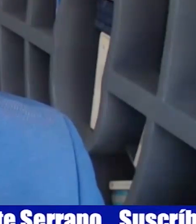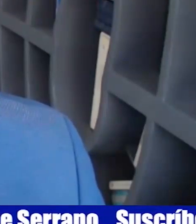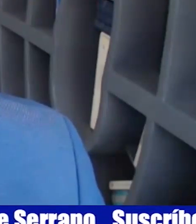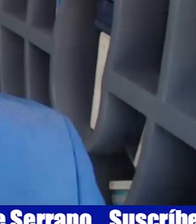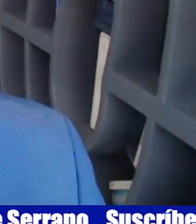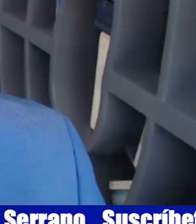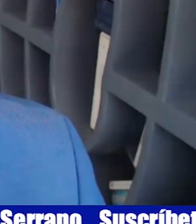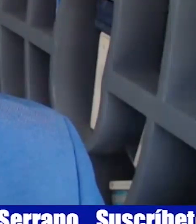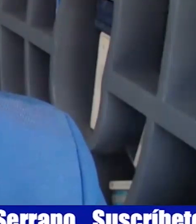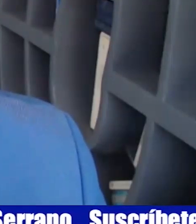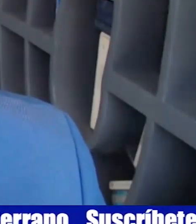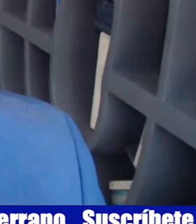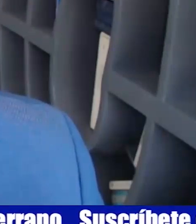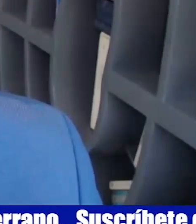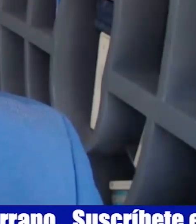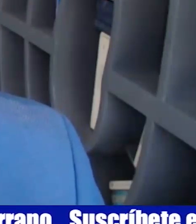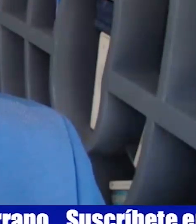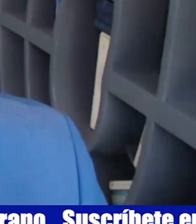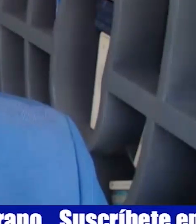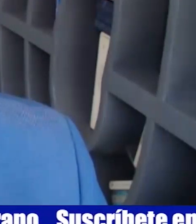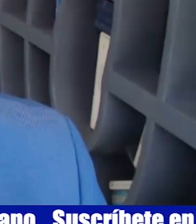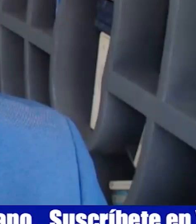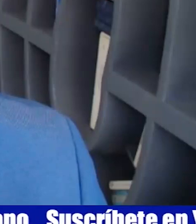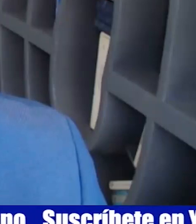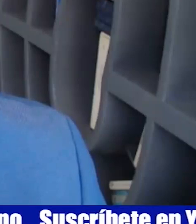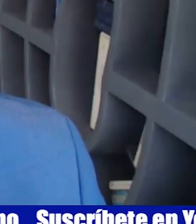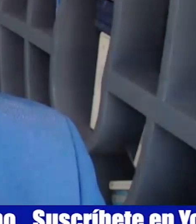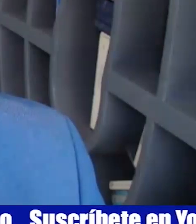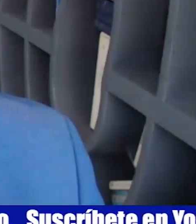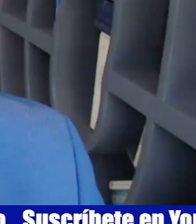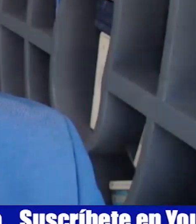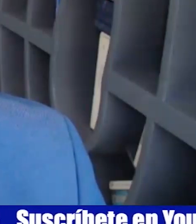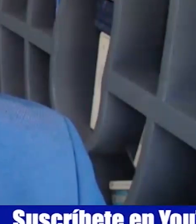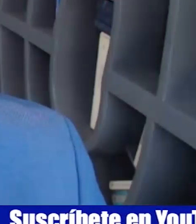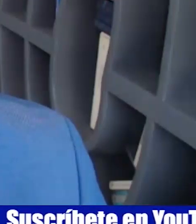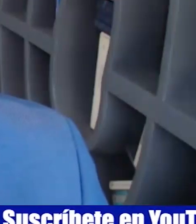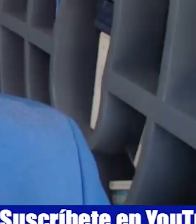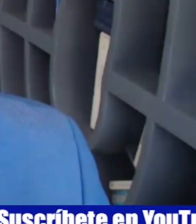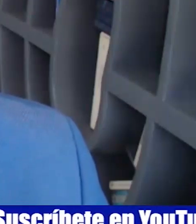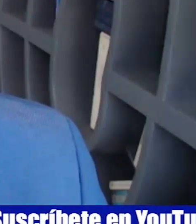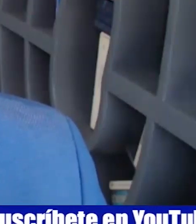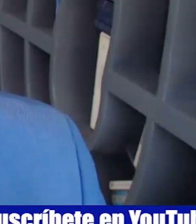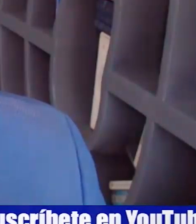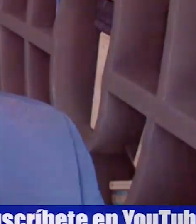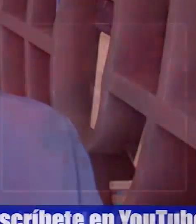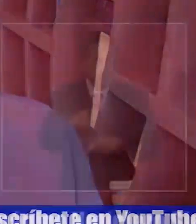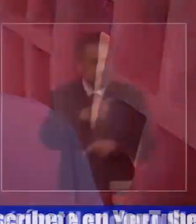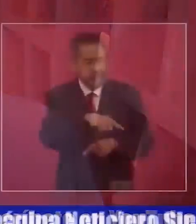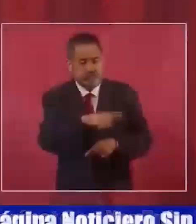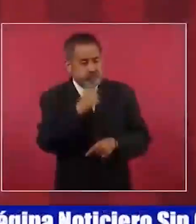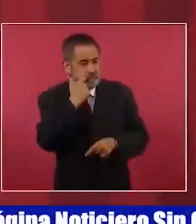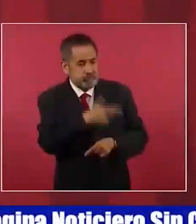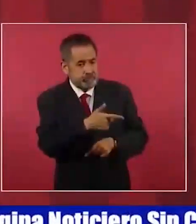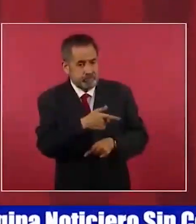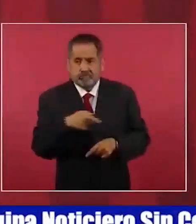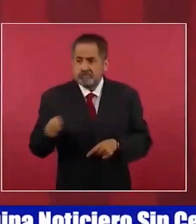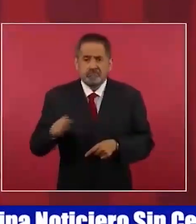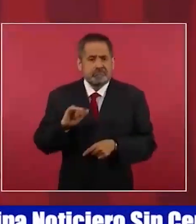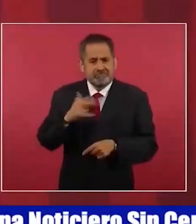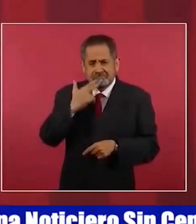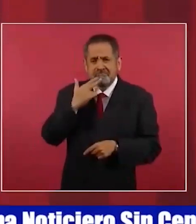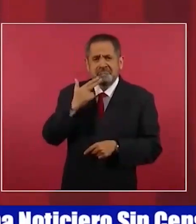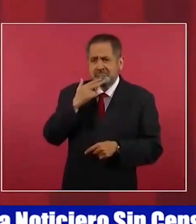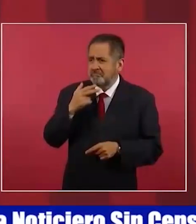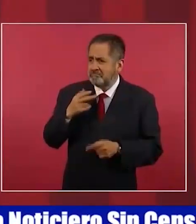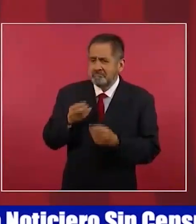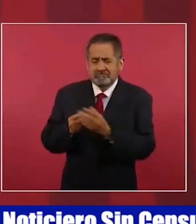el presidente López Obrador, estas frases maniqueas con las que estaban trabajando estos intelectuales que han sido